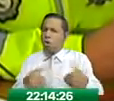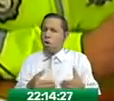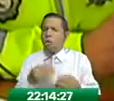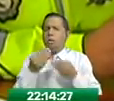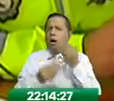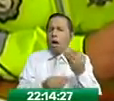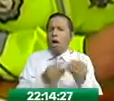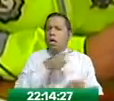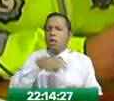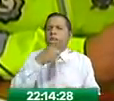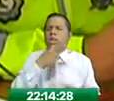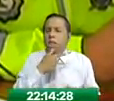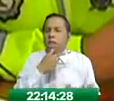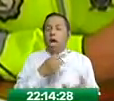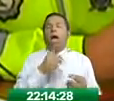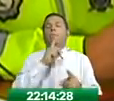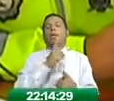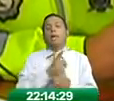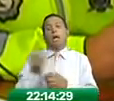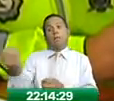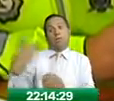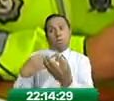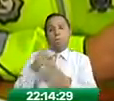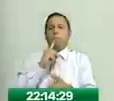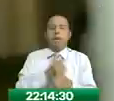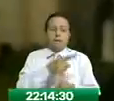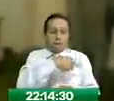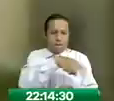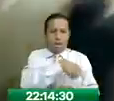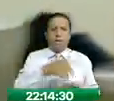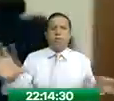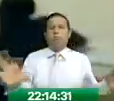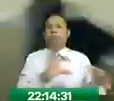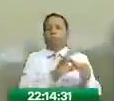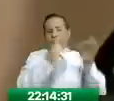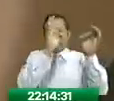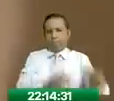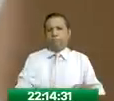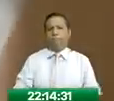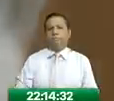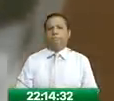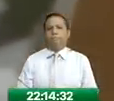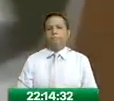tenemos información que es parte de esa organización. Informó Roselena Vascones.